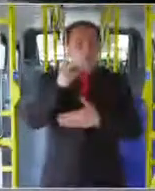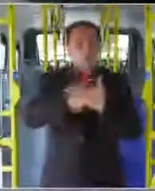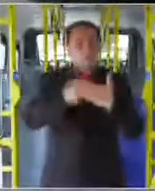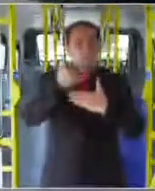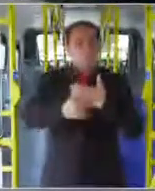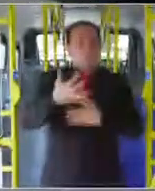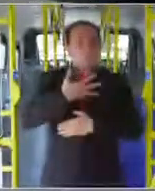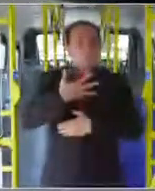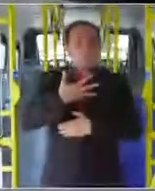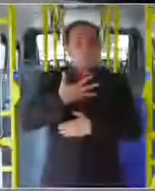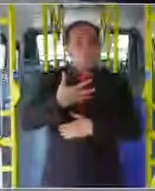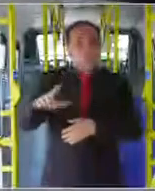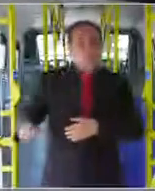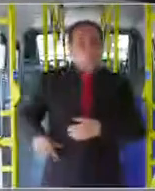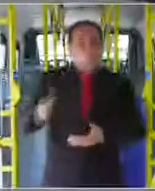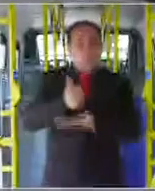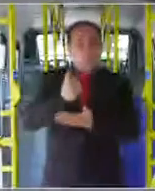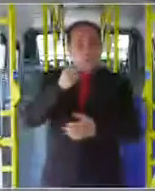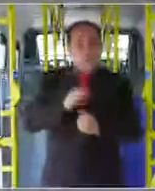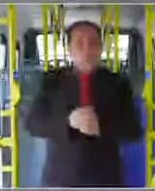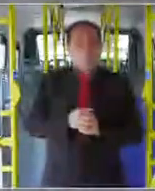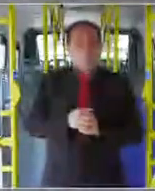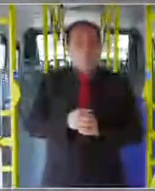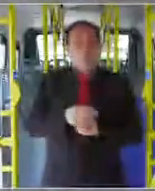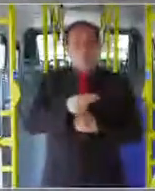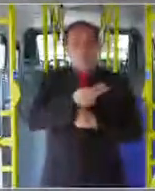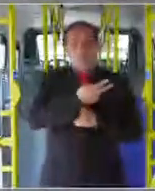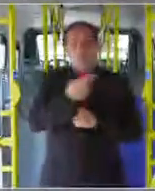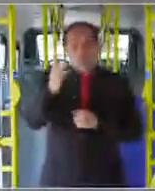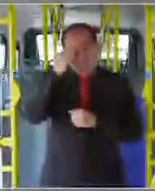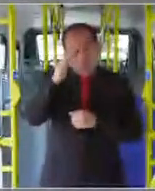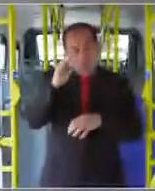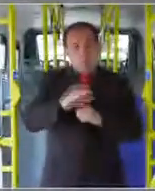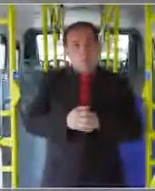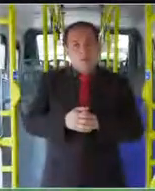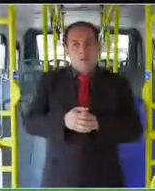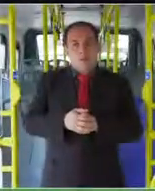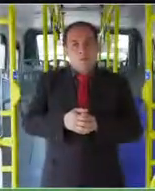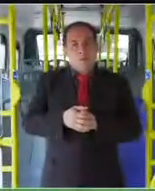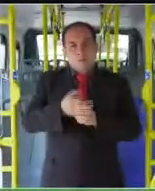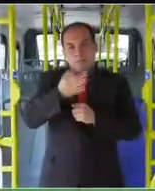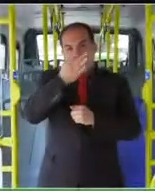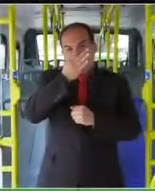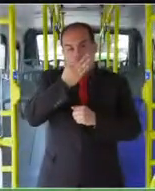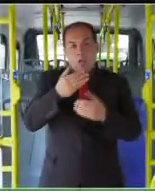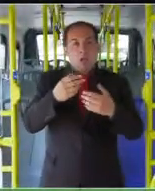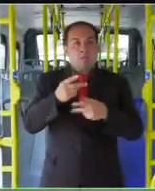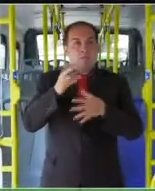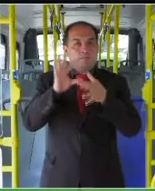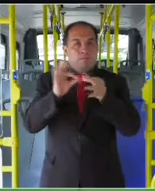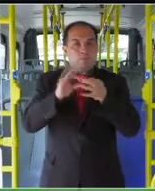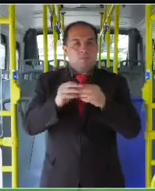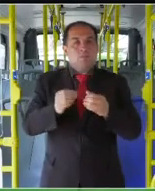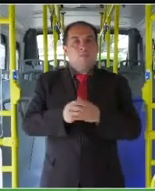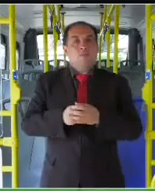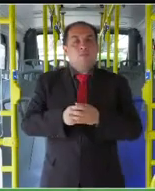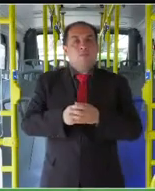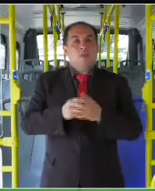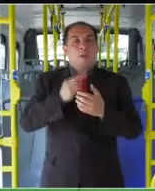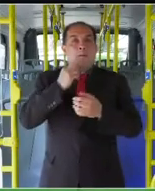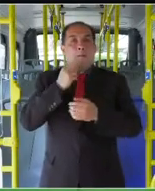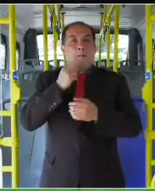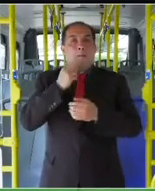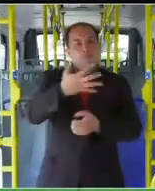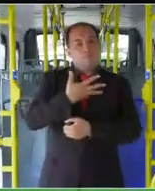proyectos tenemos en el gobierno de la ciudad? Como ustedes saben, recientemente hablamos de la renovación del